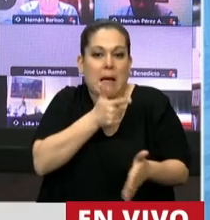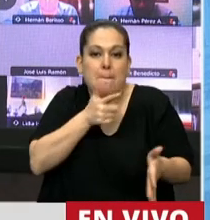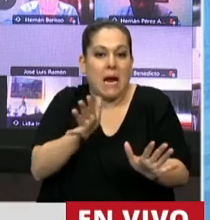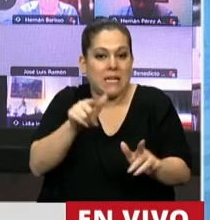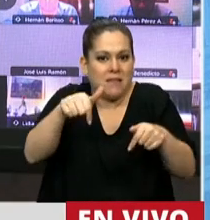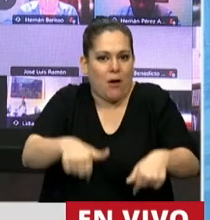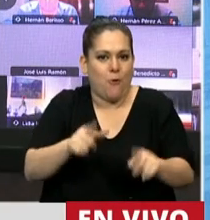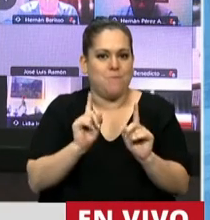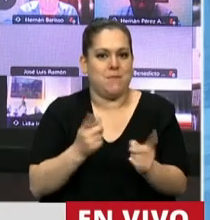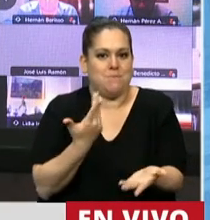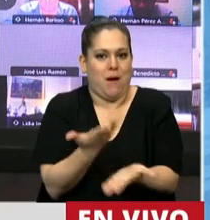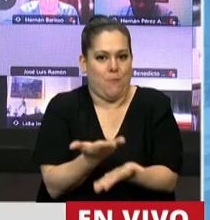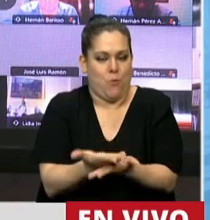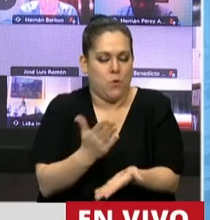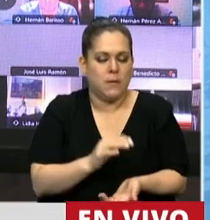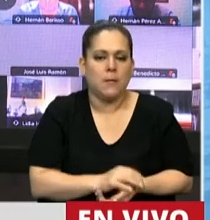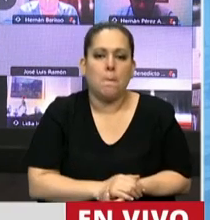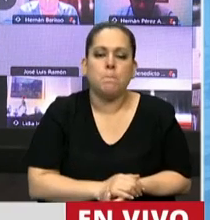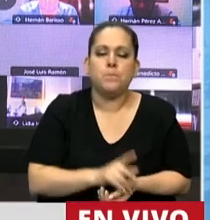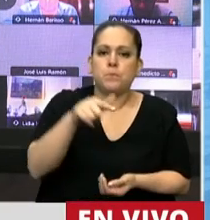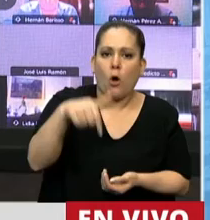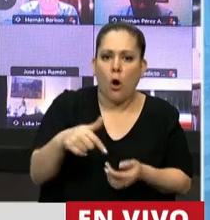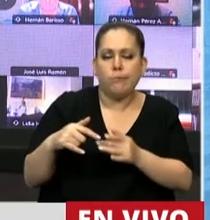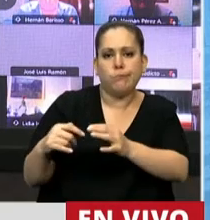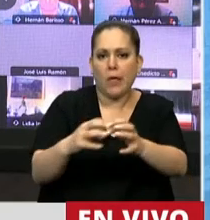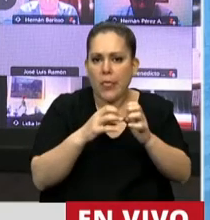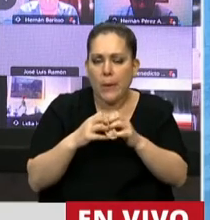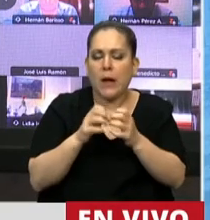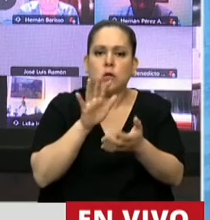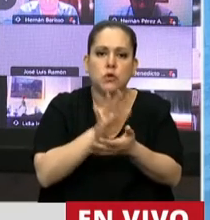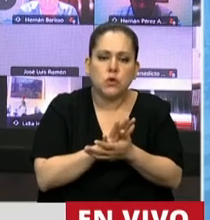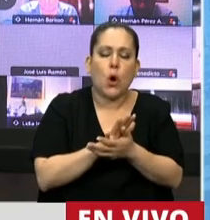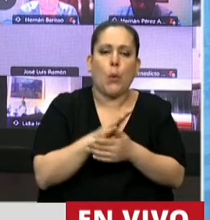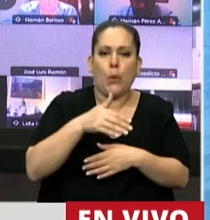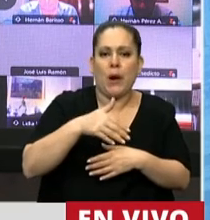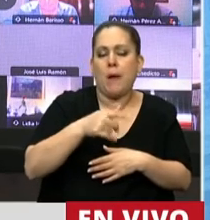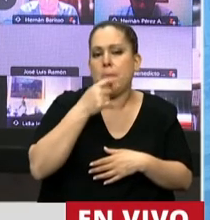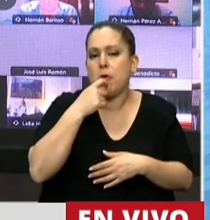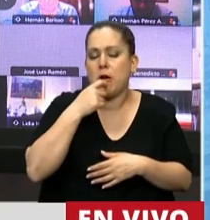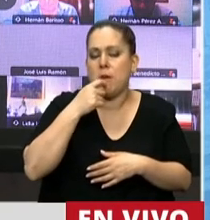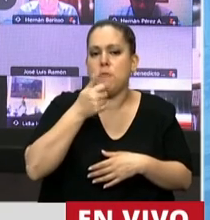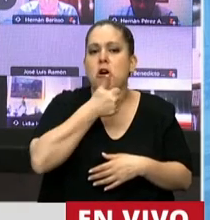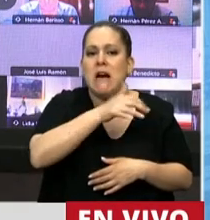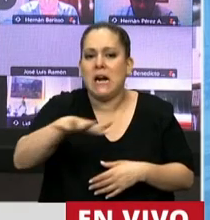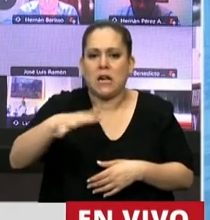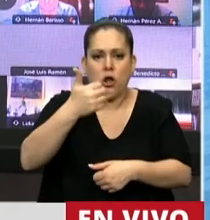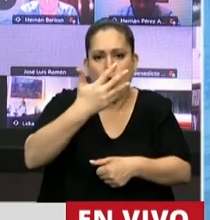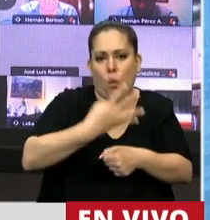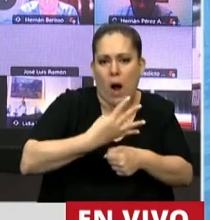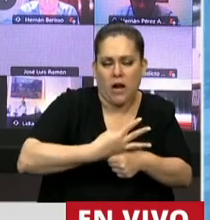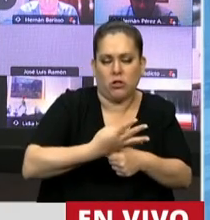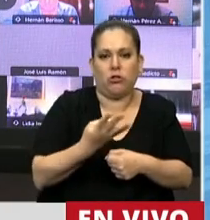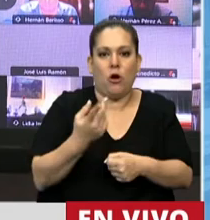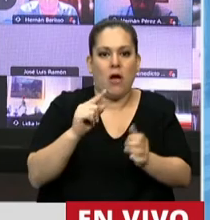lugar a este lugar de debate el proceso de constitución de la ciudad de río cuarto en la cual soy oriundo